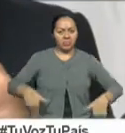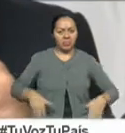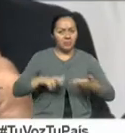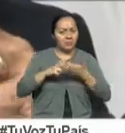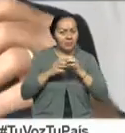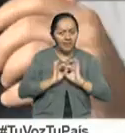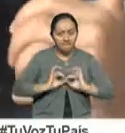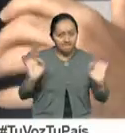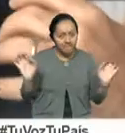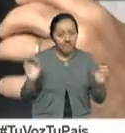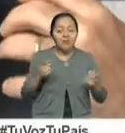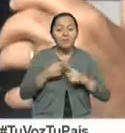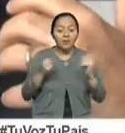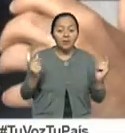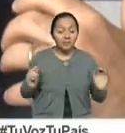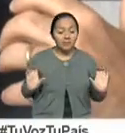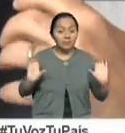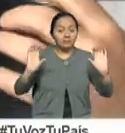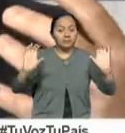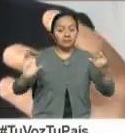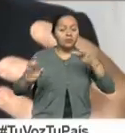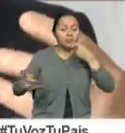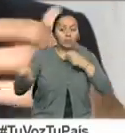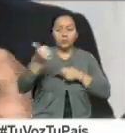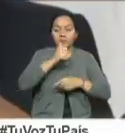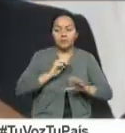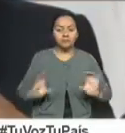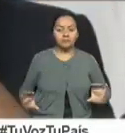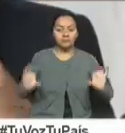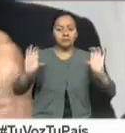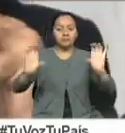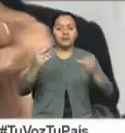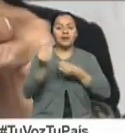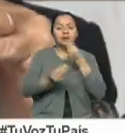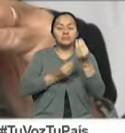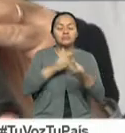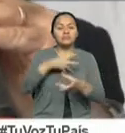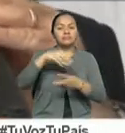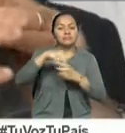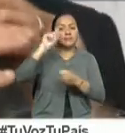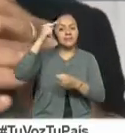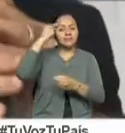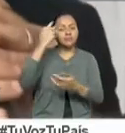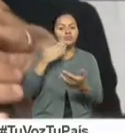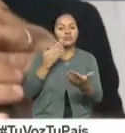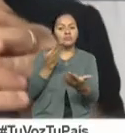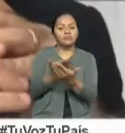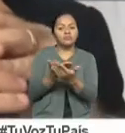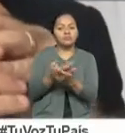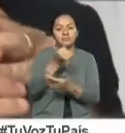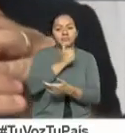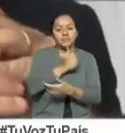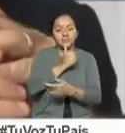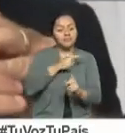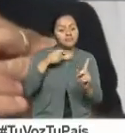salir adelante. Toda la inversión pública, todo lo que hace el Estado, lo hace de la mano del sector privado. Entonces, mientras